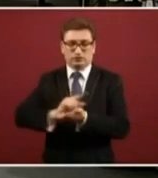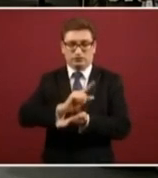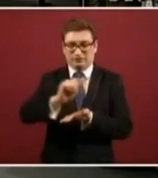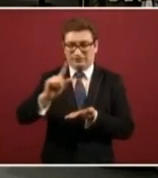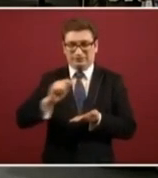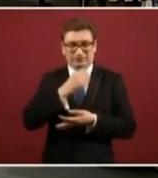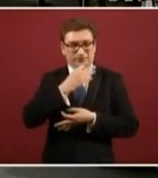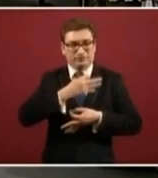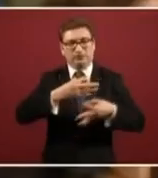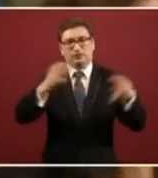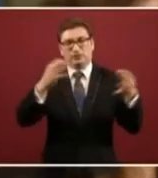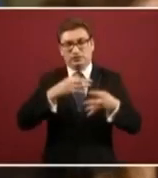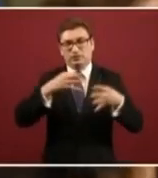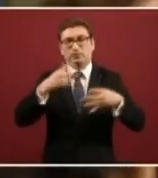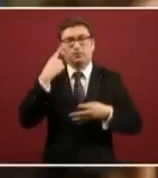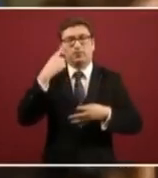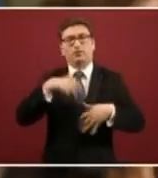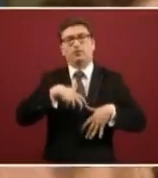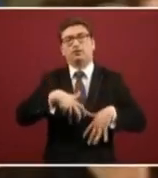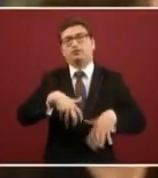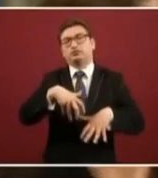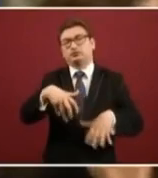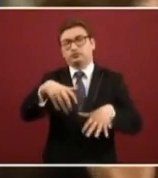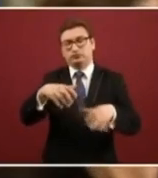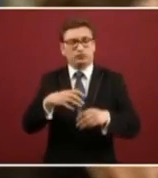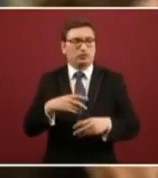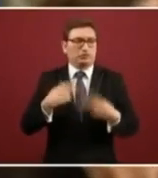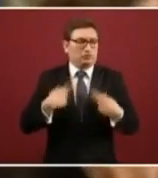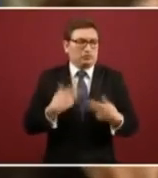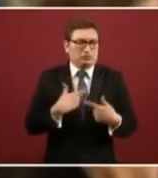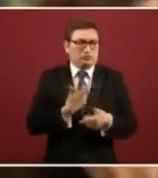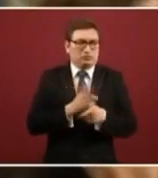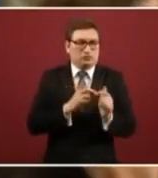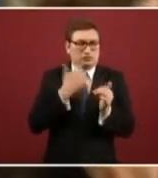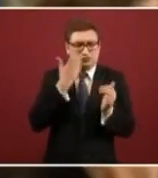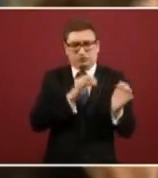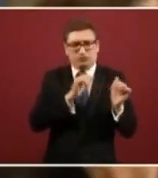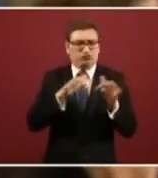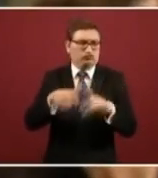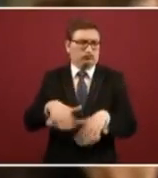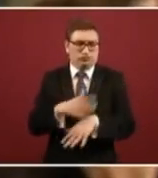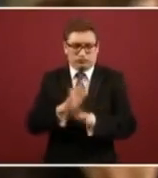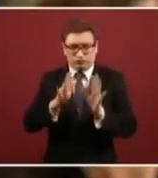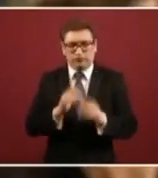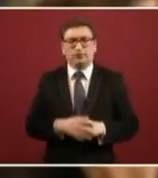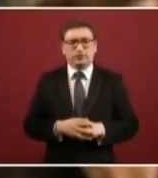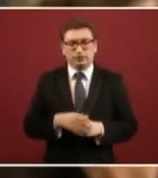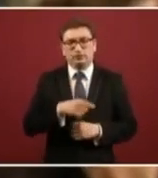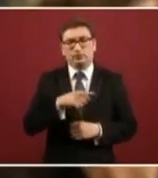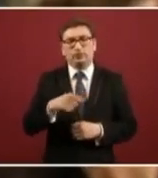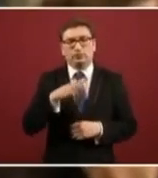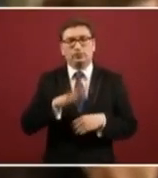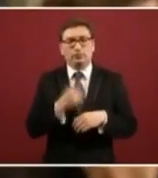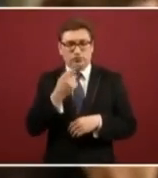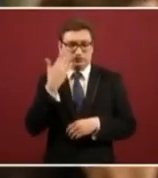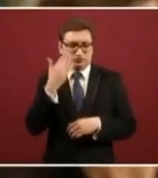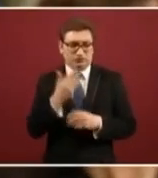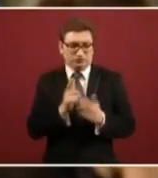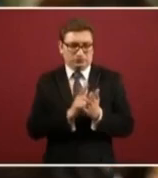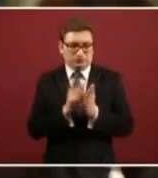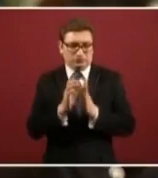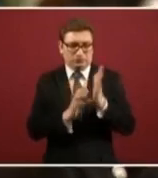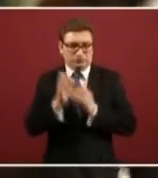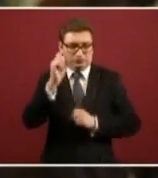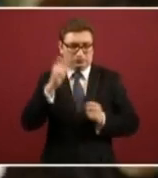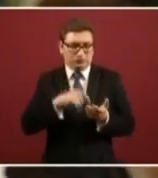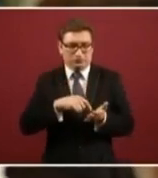una pues protesta, que cualquiera que pudiera hacerlo legalmente lo hiciera, porque es una violación constitucional, lo está